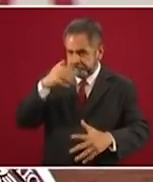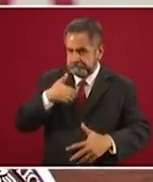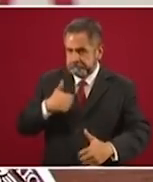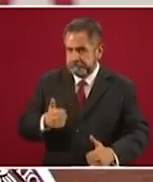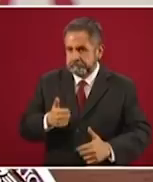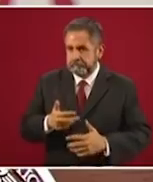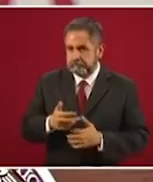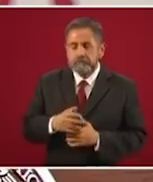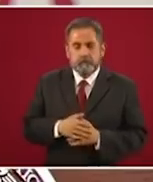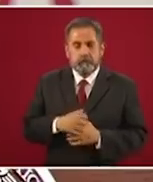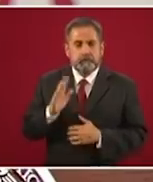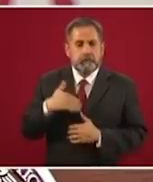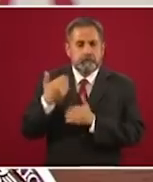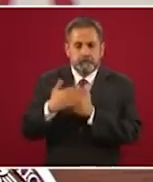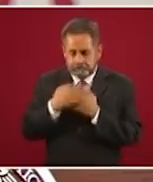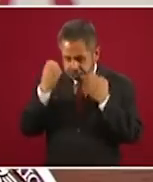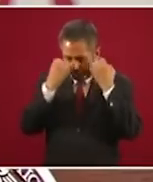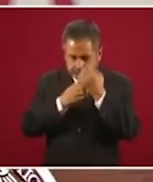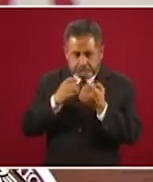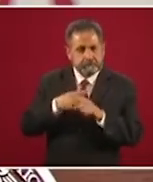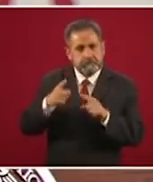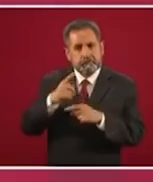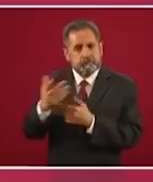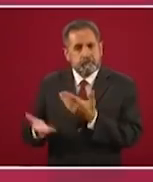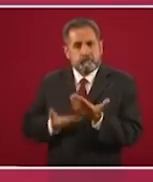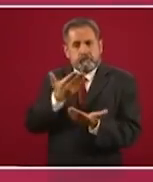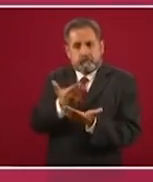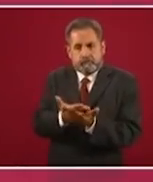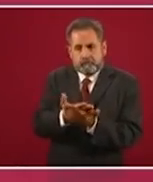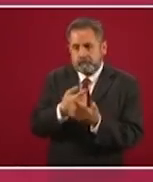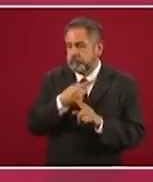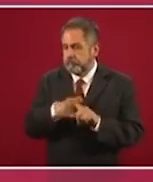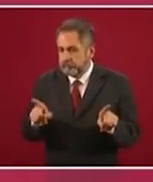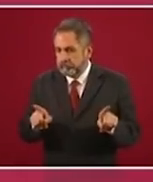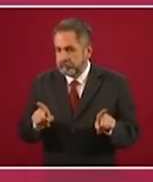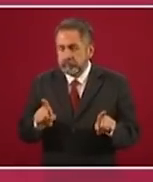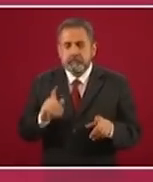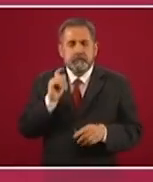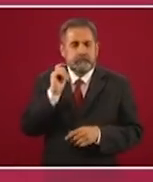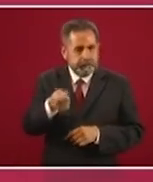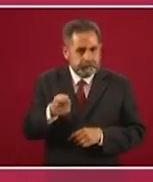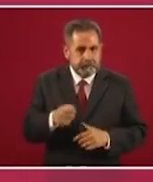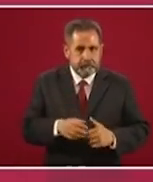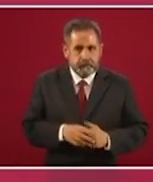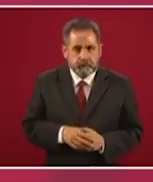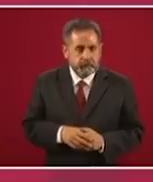y ya vamos a empezar a analizar una propuesta que incluso